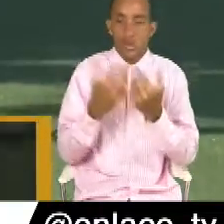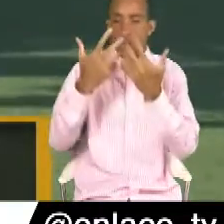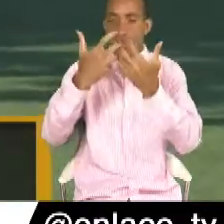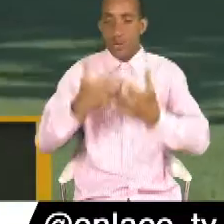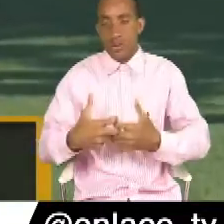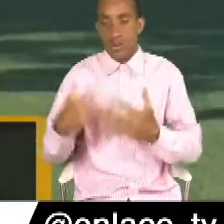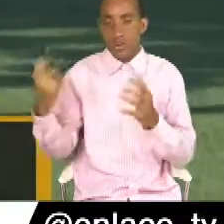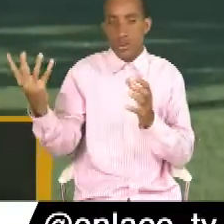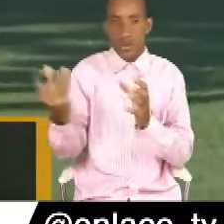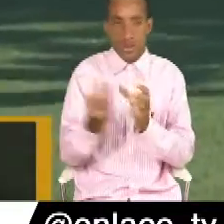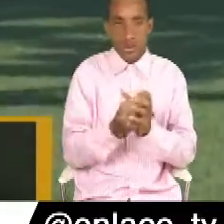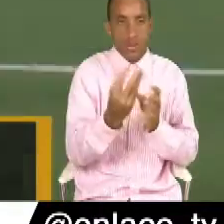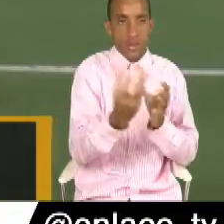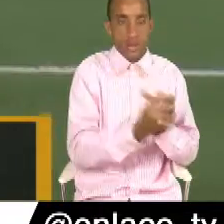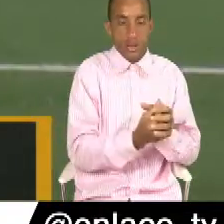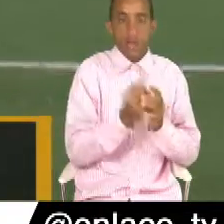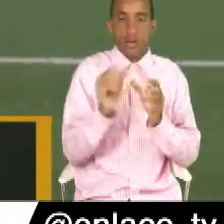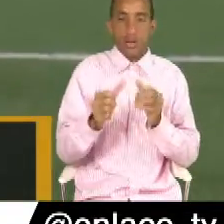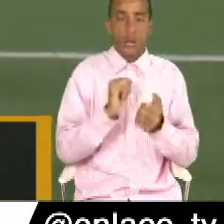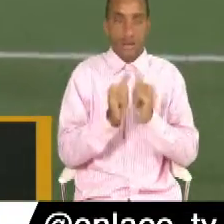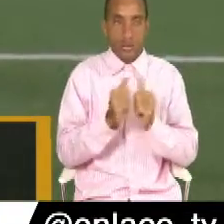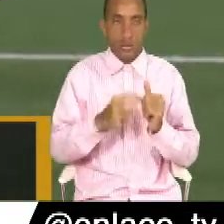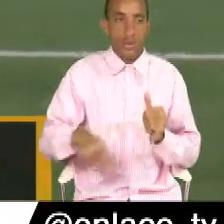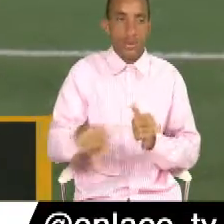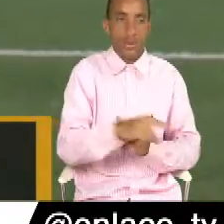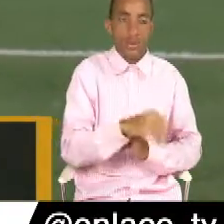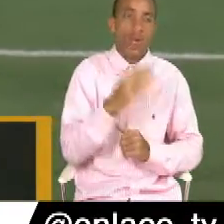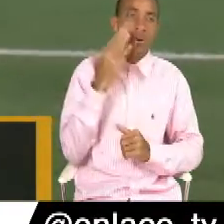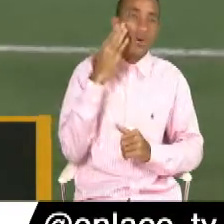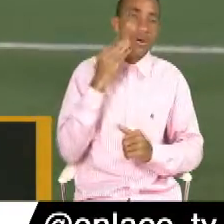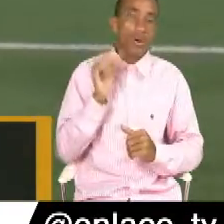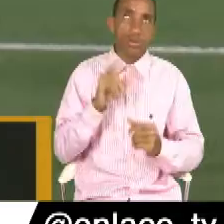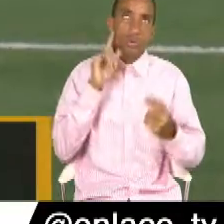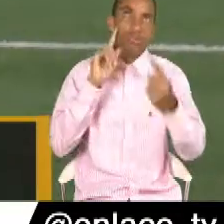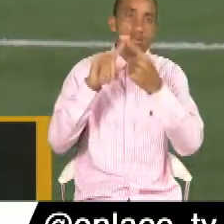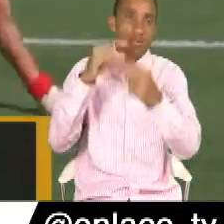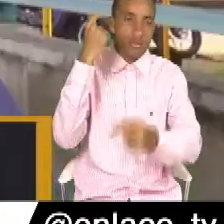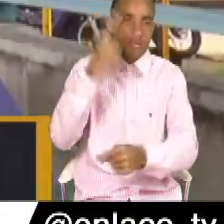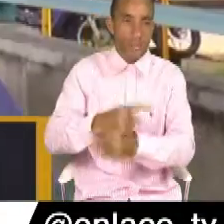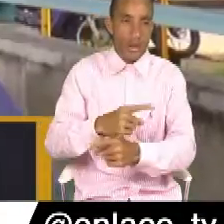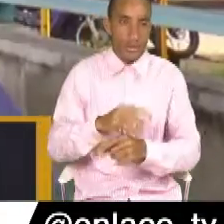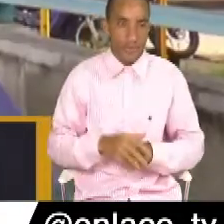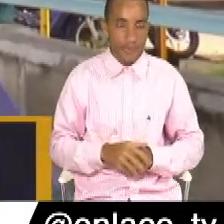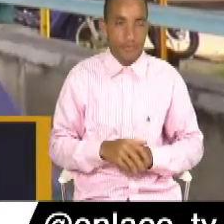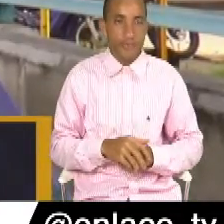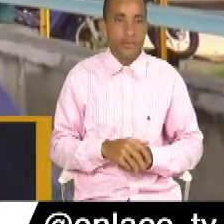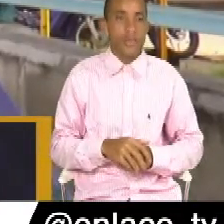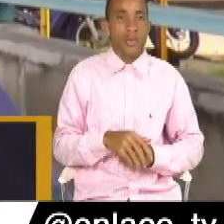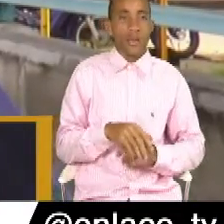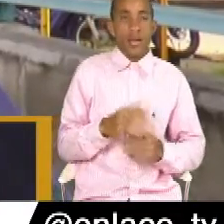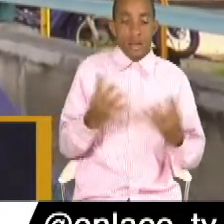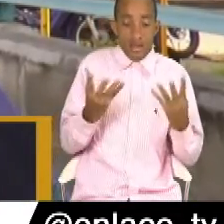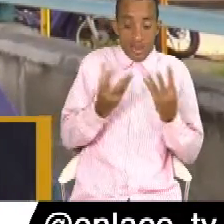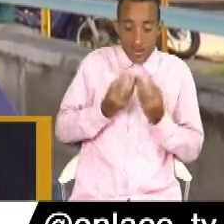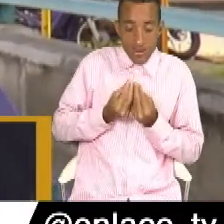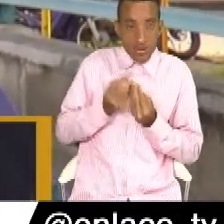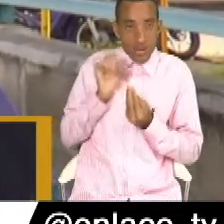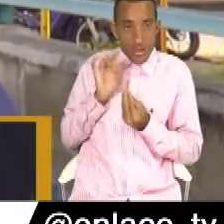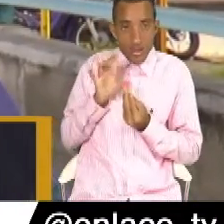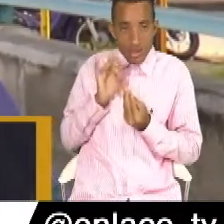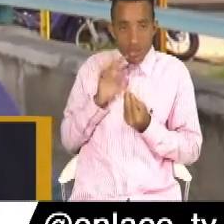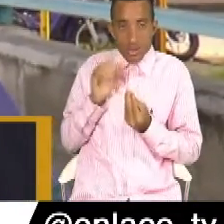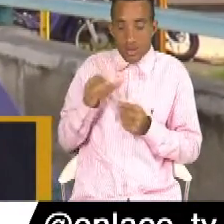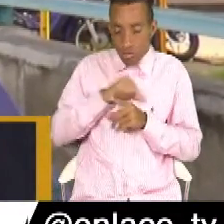estos eventos deportivos permiten que los jóvenes puedan cumplir sus sueños. Y en la sub-15 el equipo está preparando, como usted mismo lo está